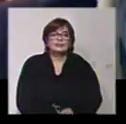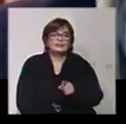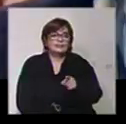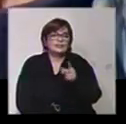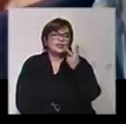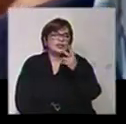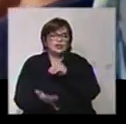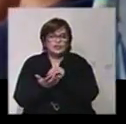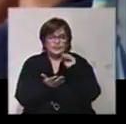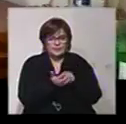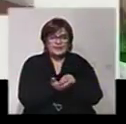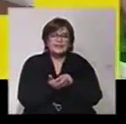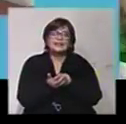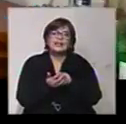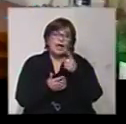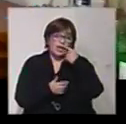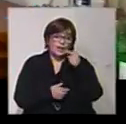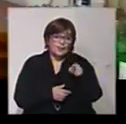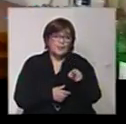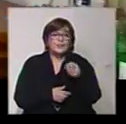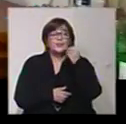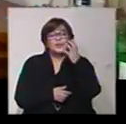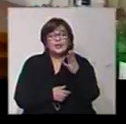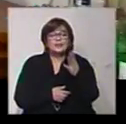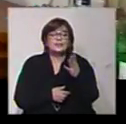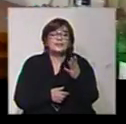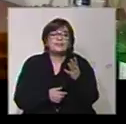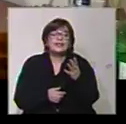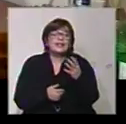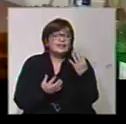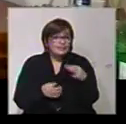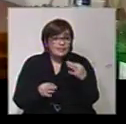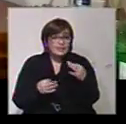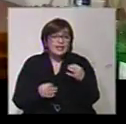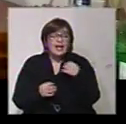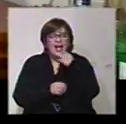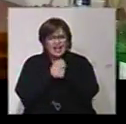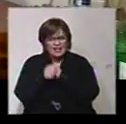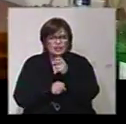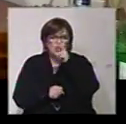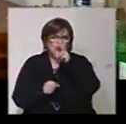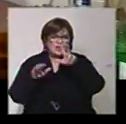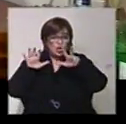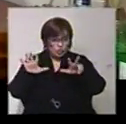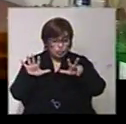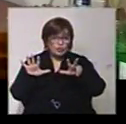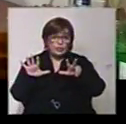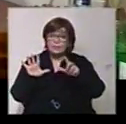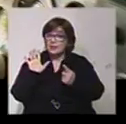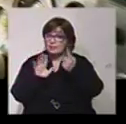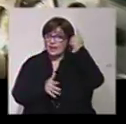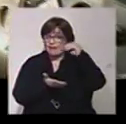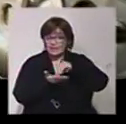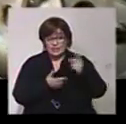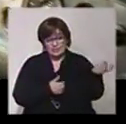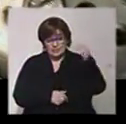Instancias con Anthony Burdén, porque en realidad en el año 2008, que fue la primera vez que él vino